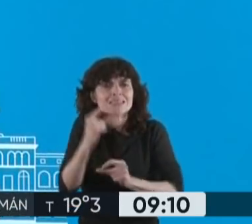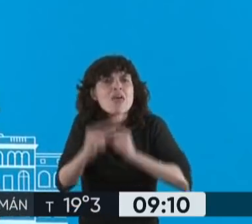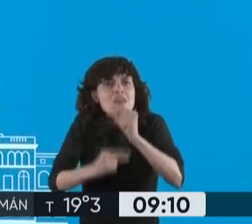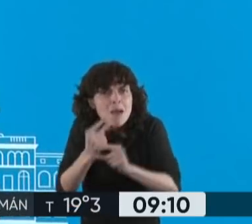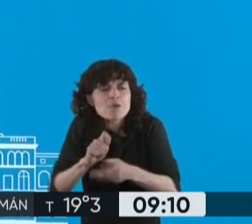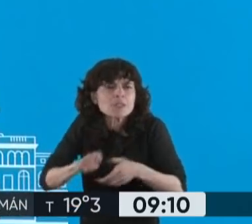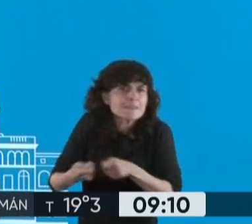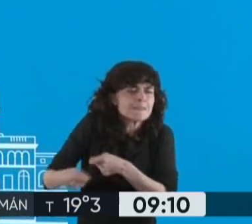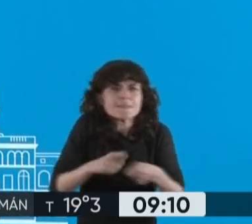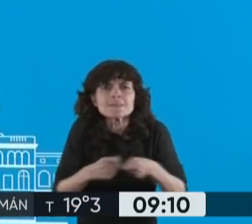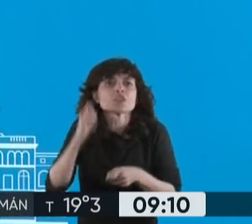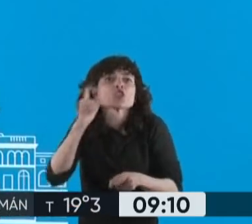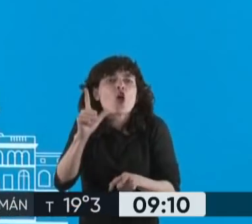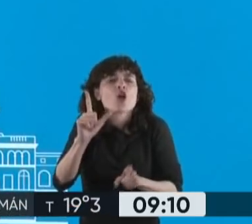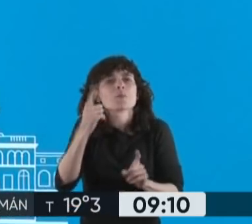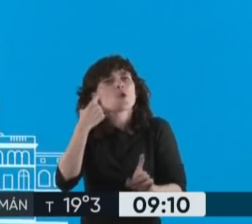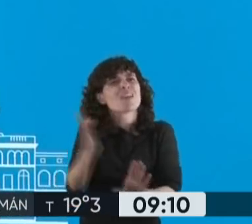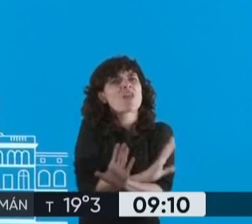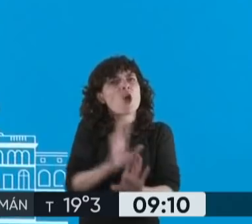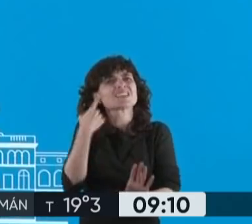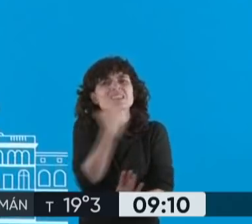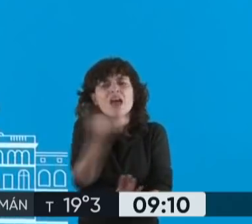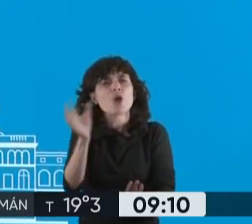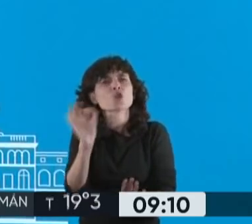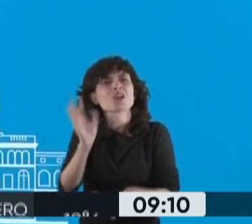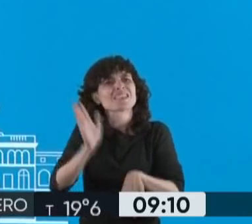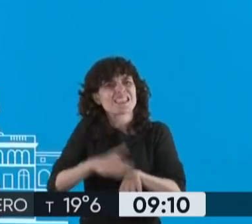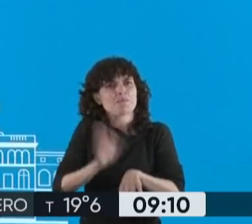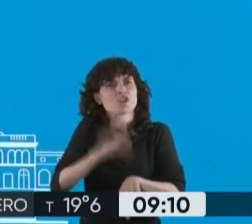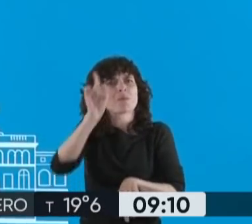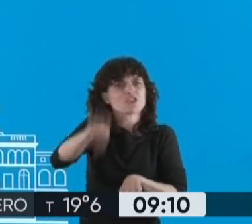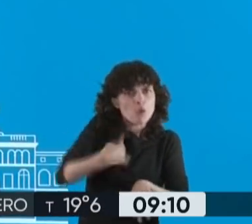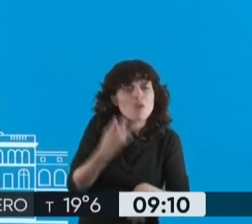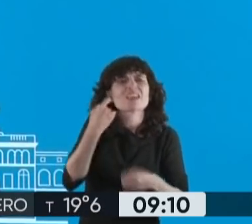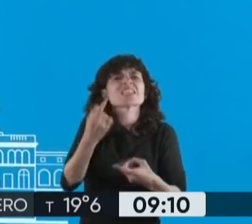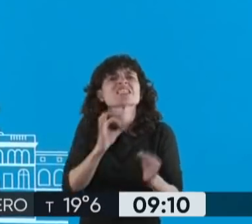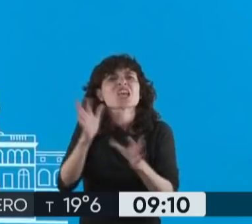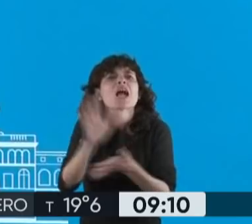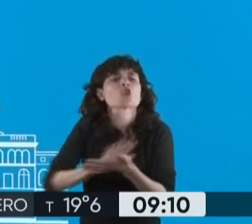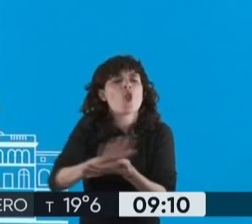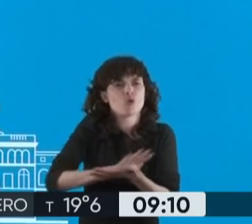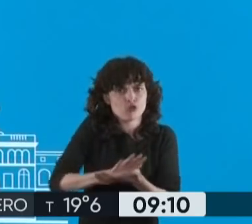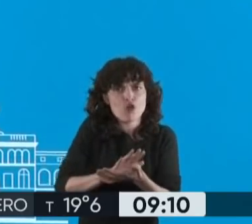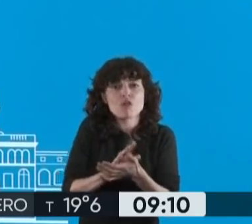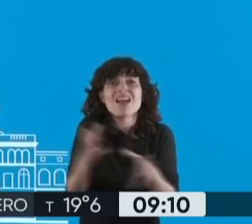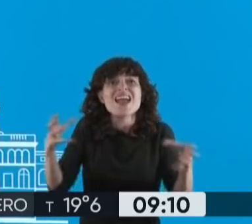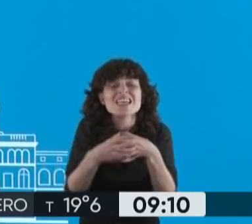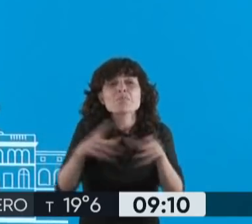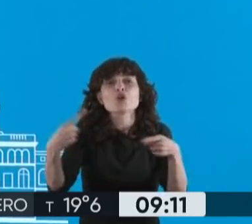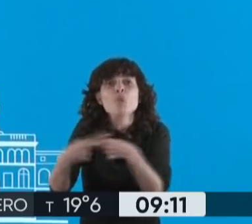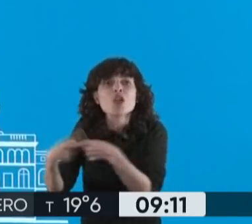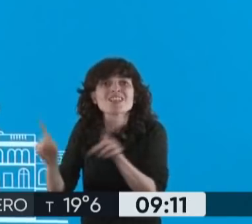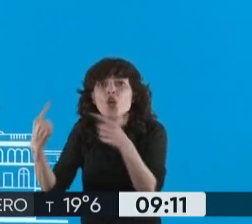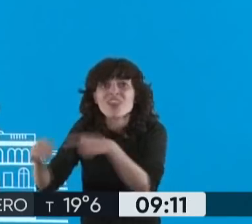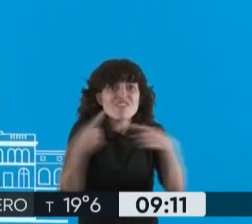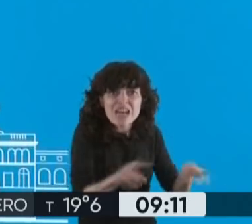que se debatan con un nivel de responsabilidad en la cual todas las fuerzas políticas sean parte de la solución de un problema que